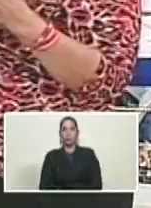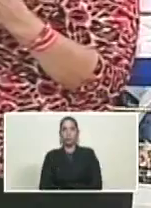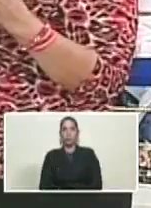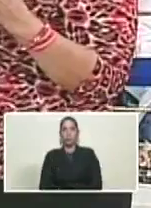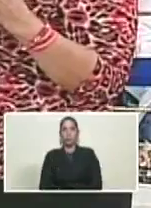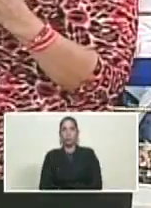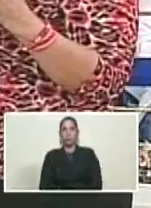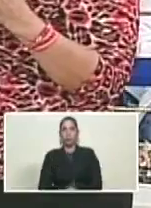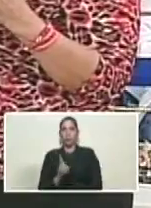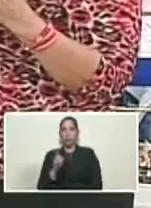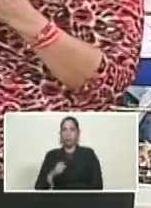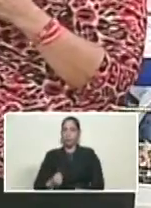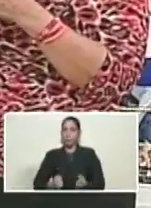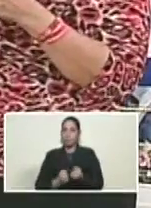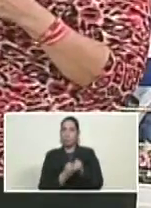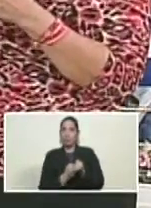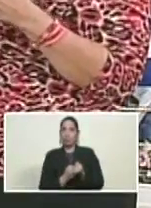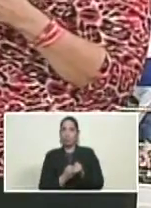Implementación,